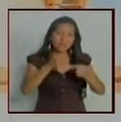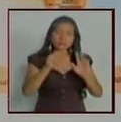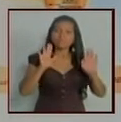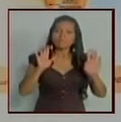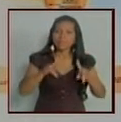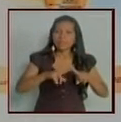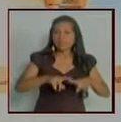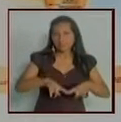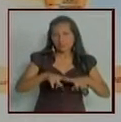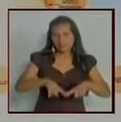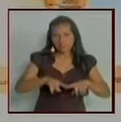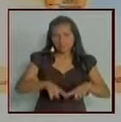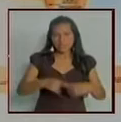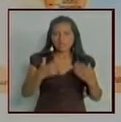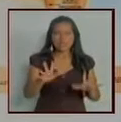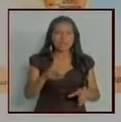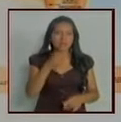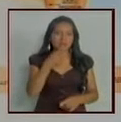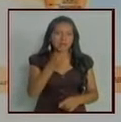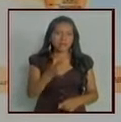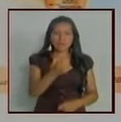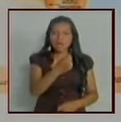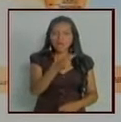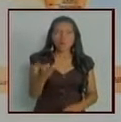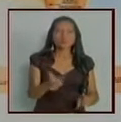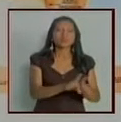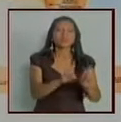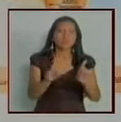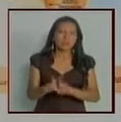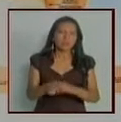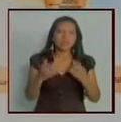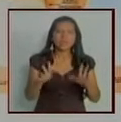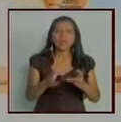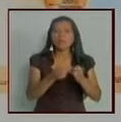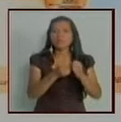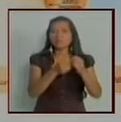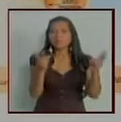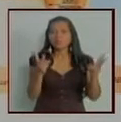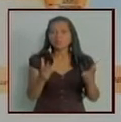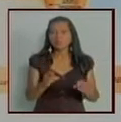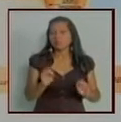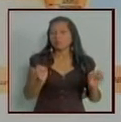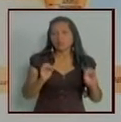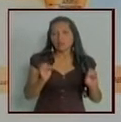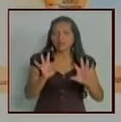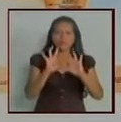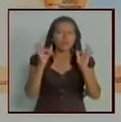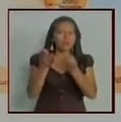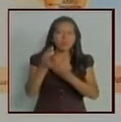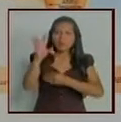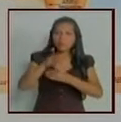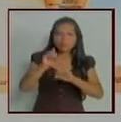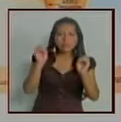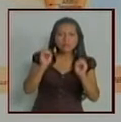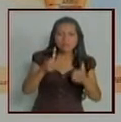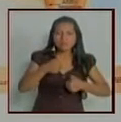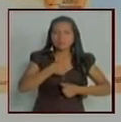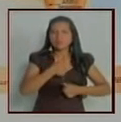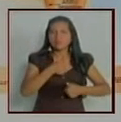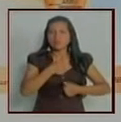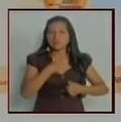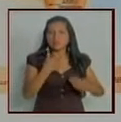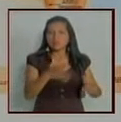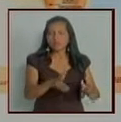ciertos estudios que nos dicen que hay un factor. Hay ciertos síndromes también, pero muchos salen sin antecedentes familiares de importancia con este